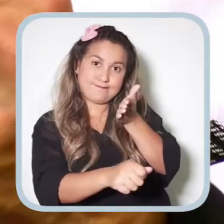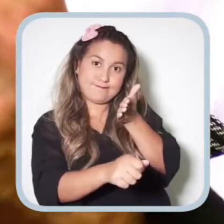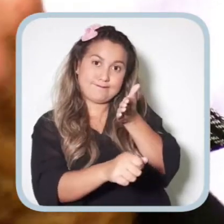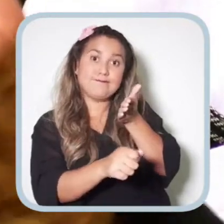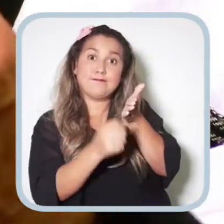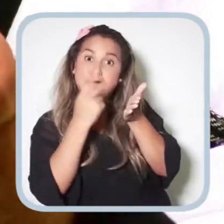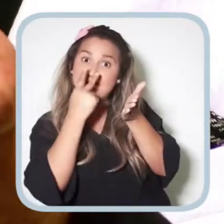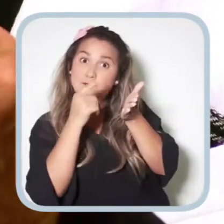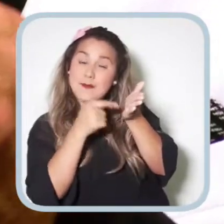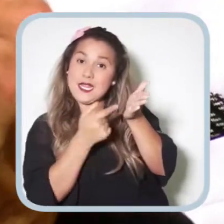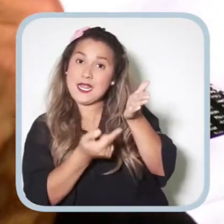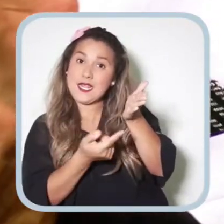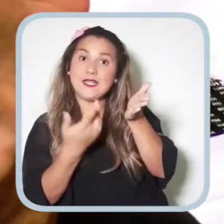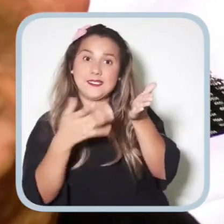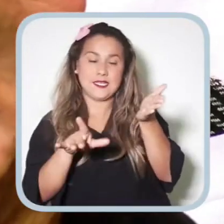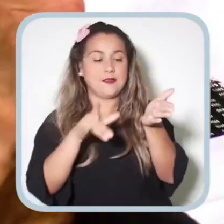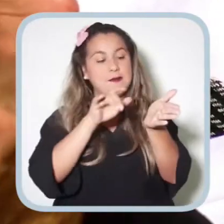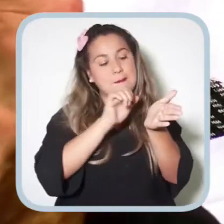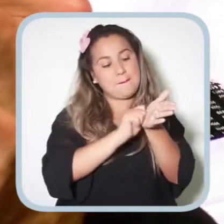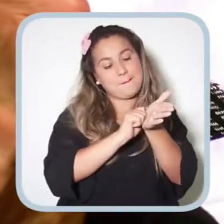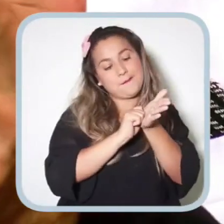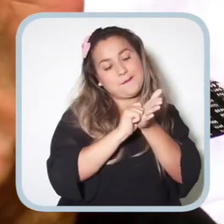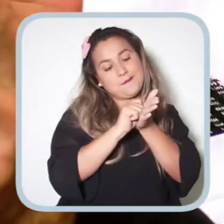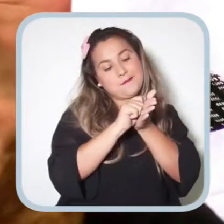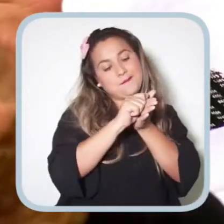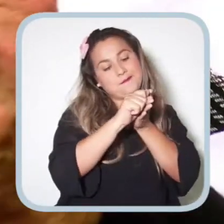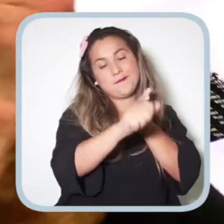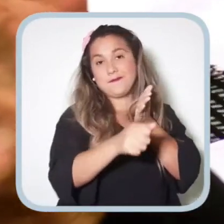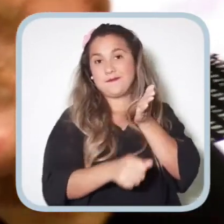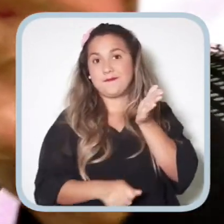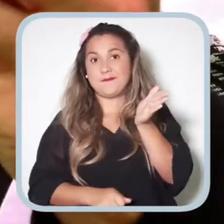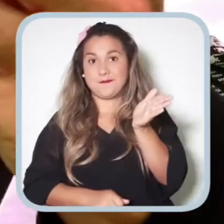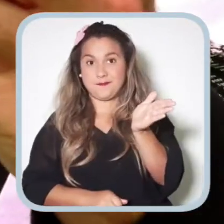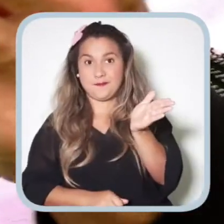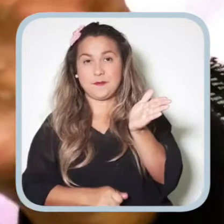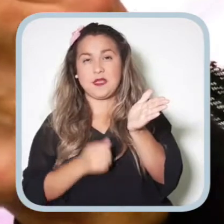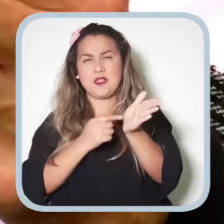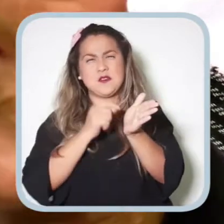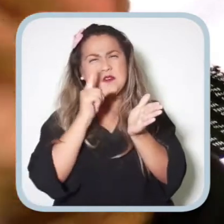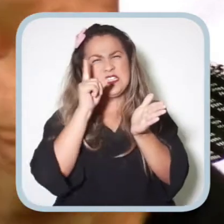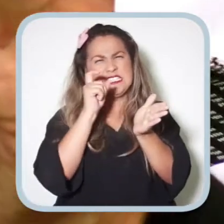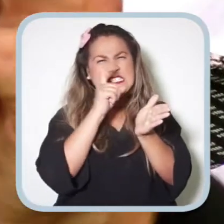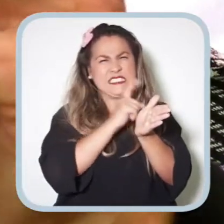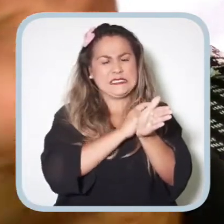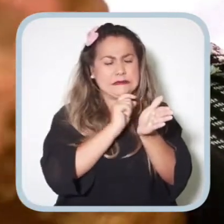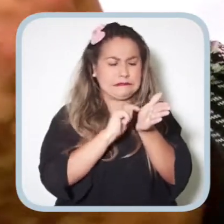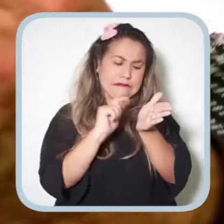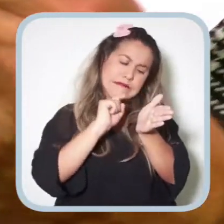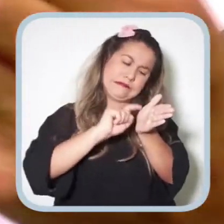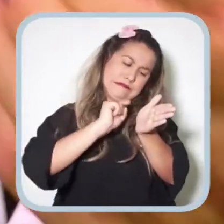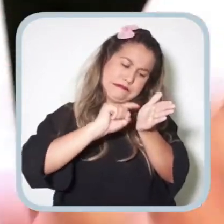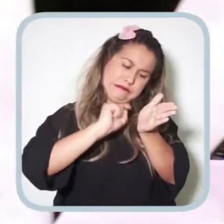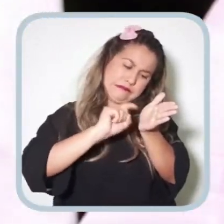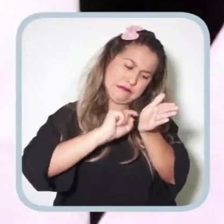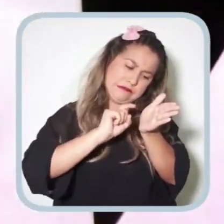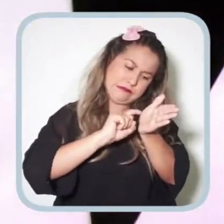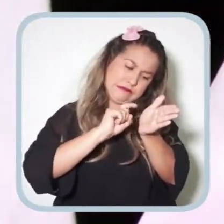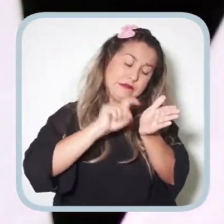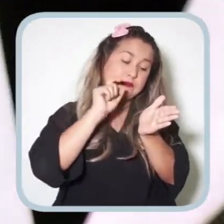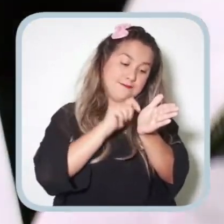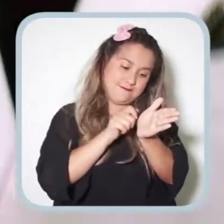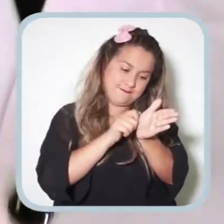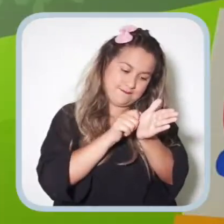miren. Ta, ta, ta, ta, ta, ta, ta, ta, ta. Esto es un poquito difícil, así que pueden pedirle ayuda a sus